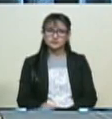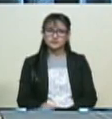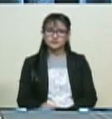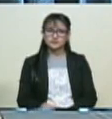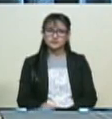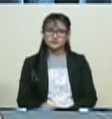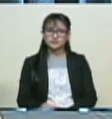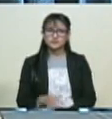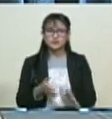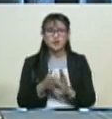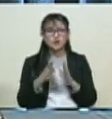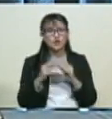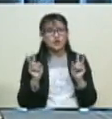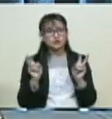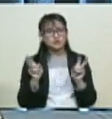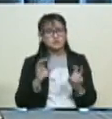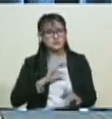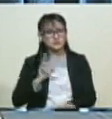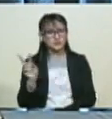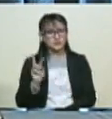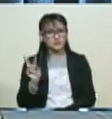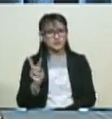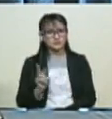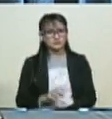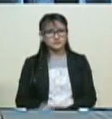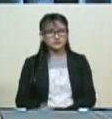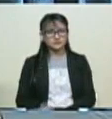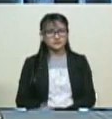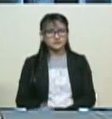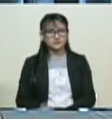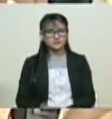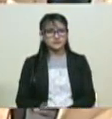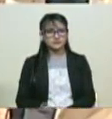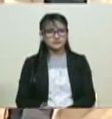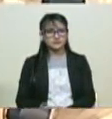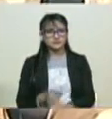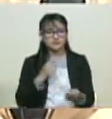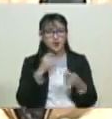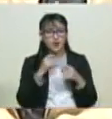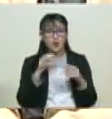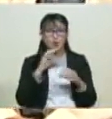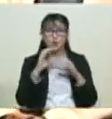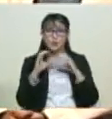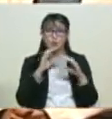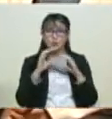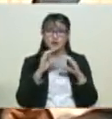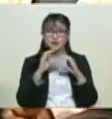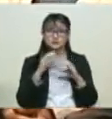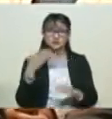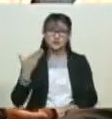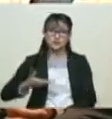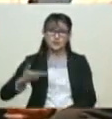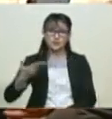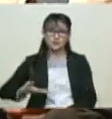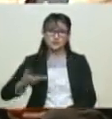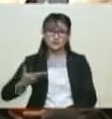todos los temas del país donde los medios de comunicación juegan un papel vital